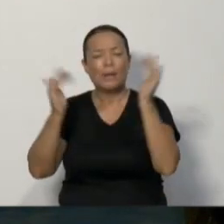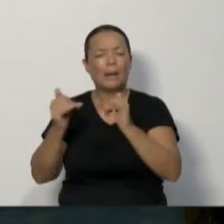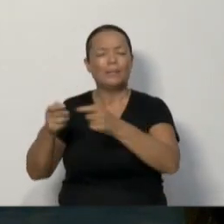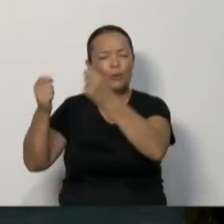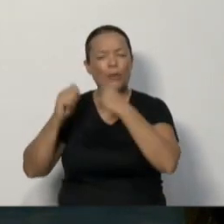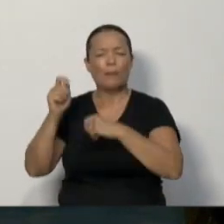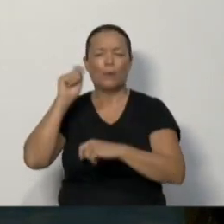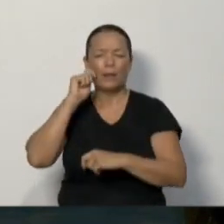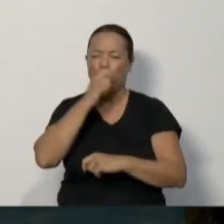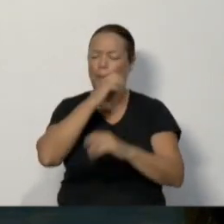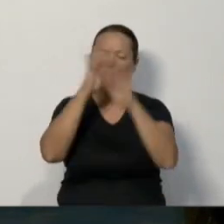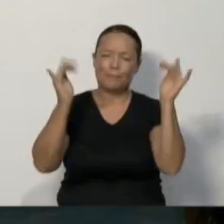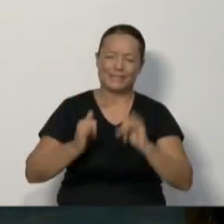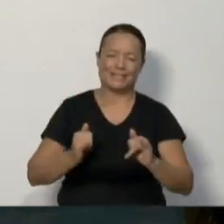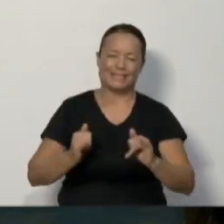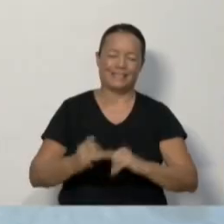damos la paz del Señor.